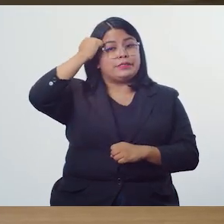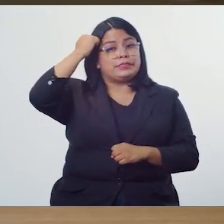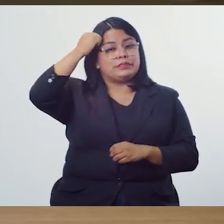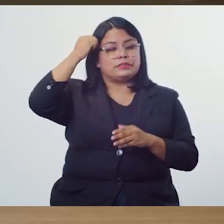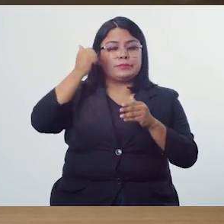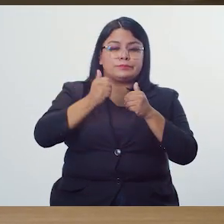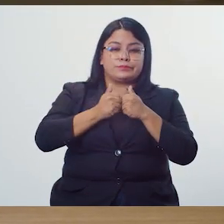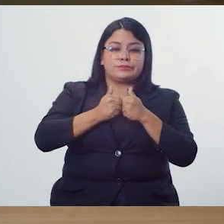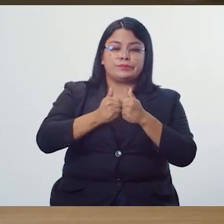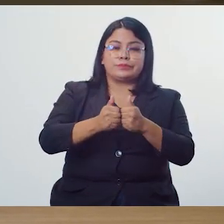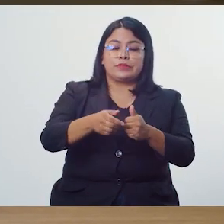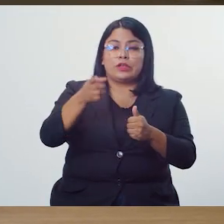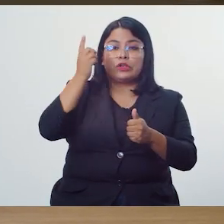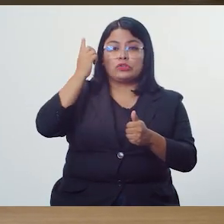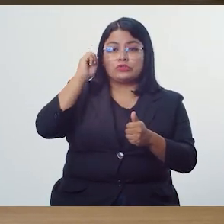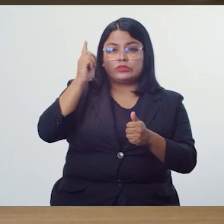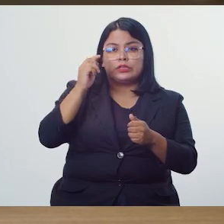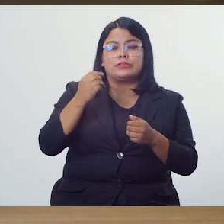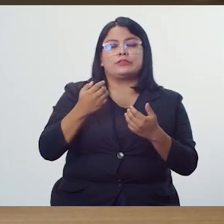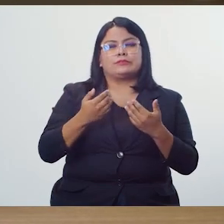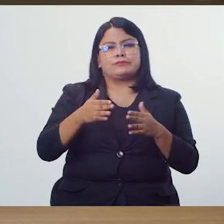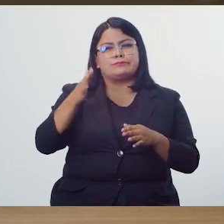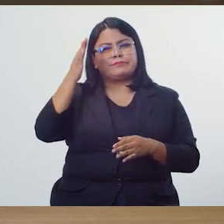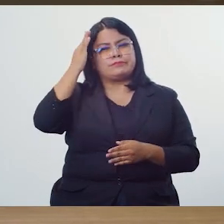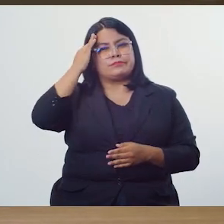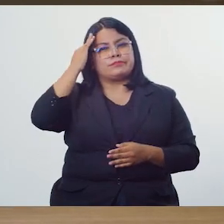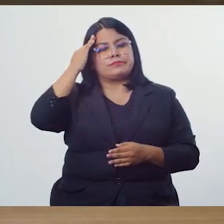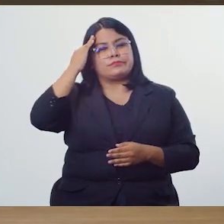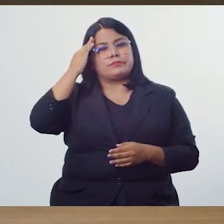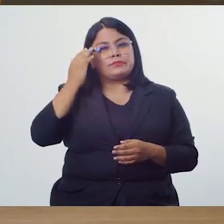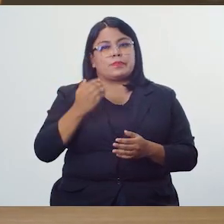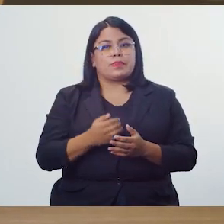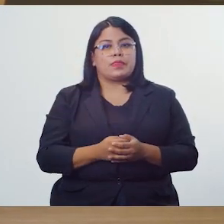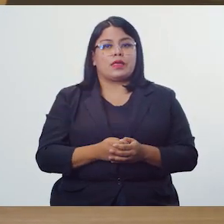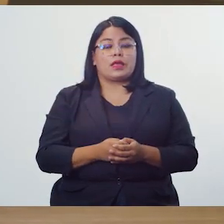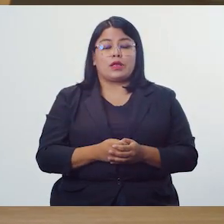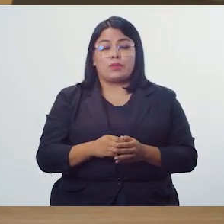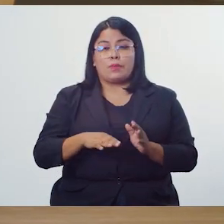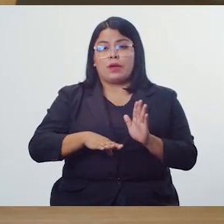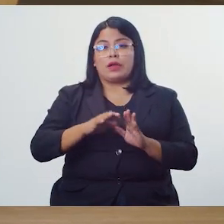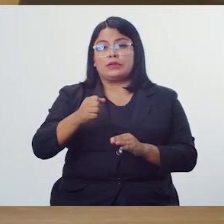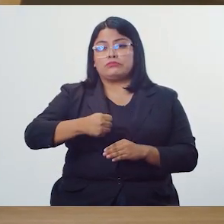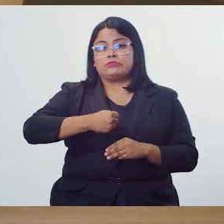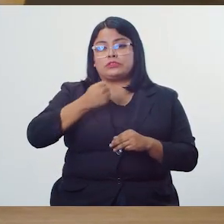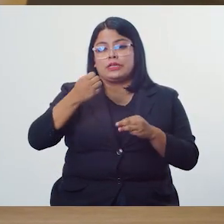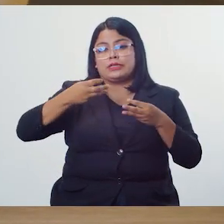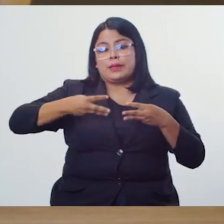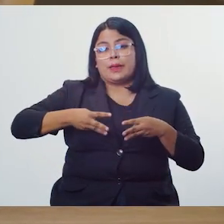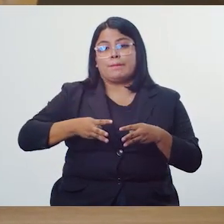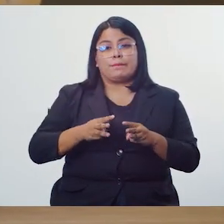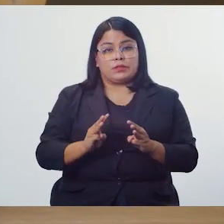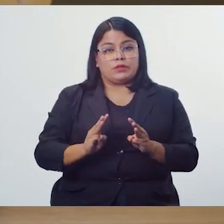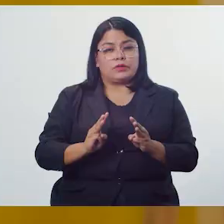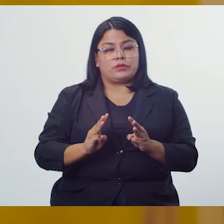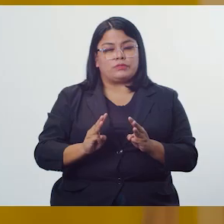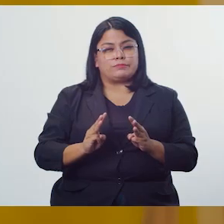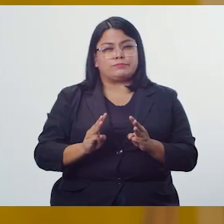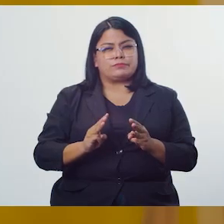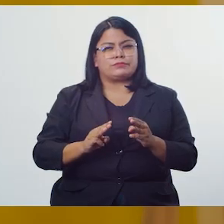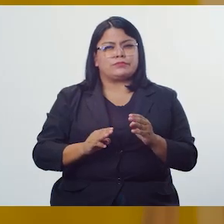el acompañamiento del docente. Cabe destacar que en la parte fundamental de la metodología